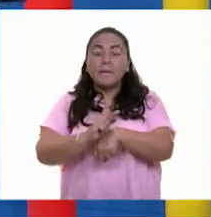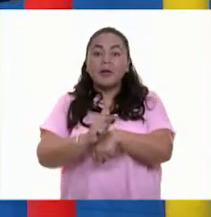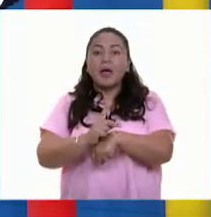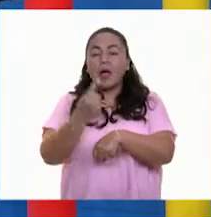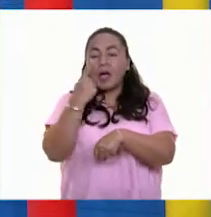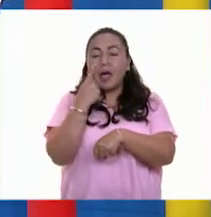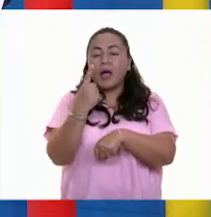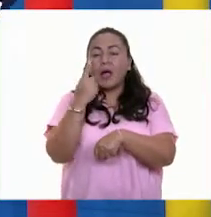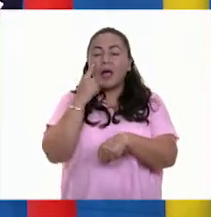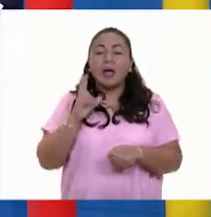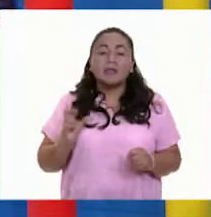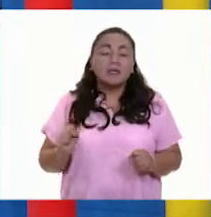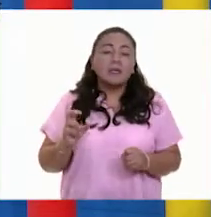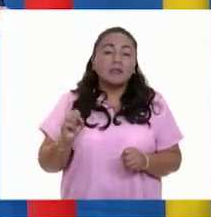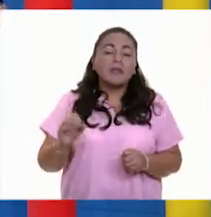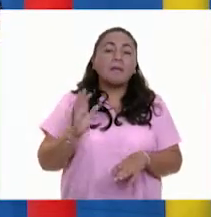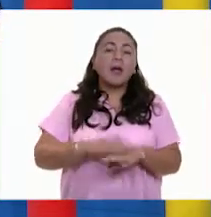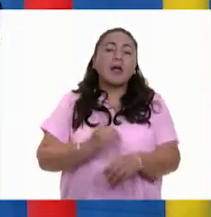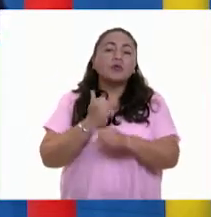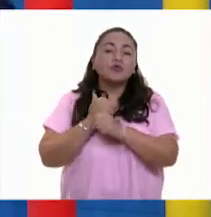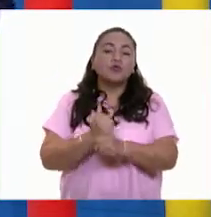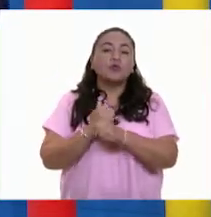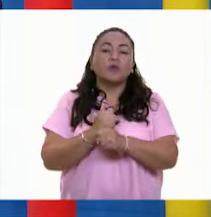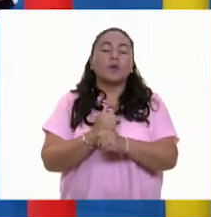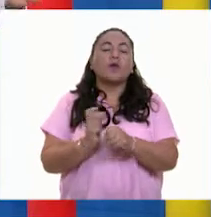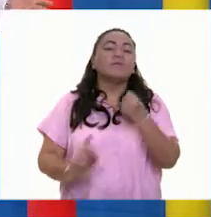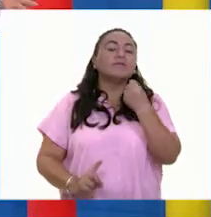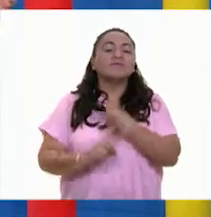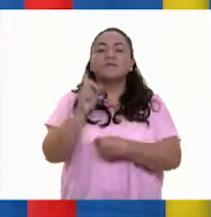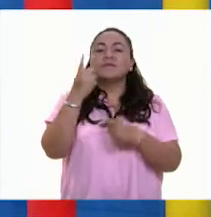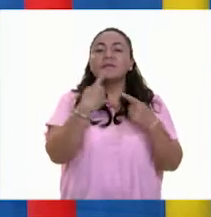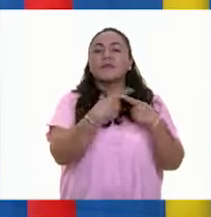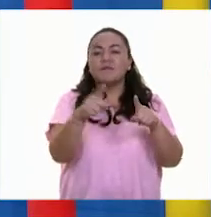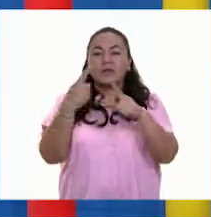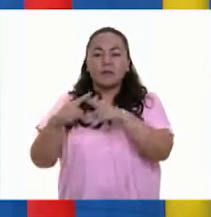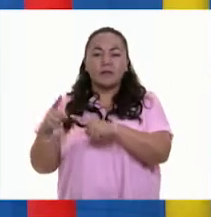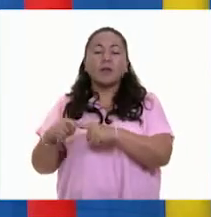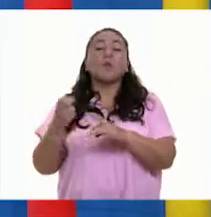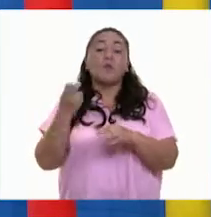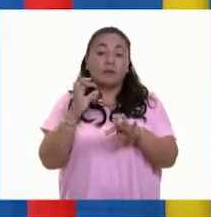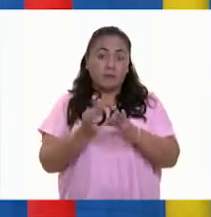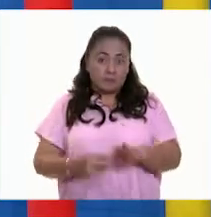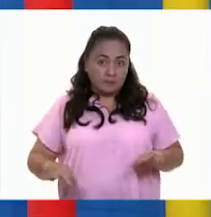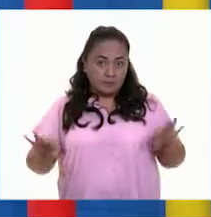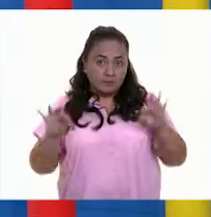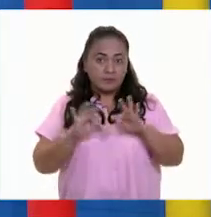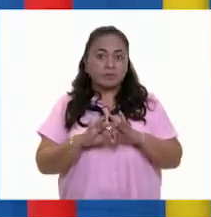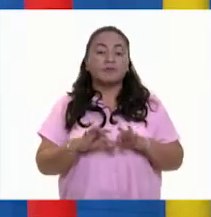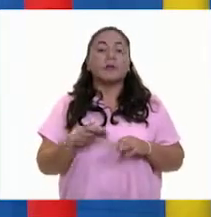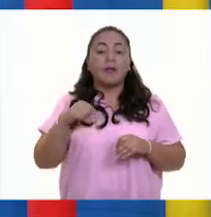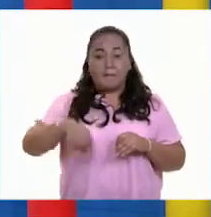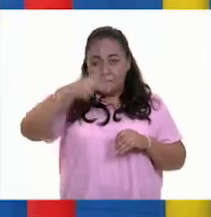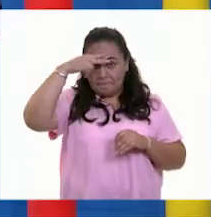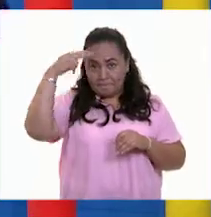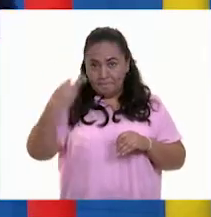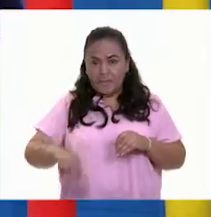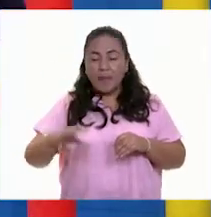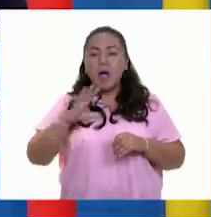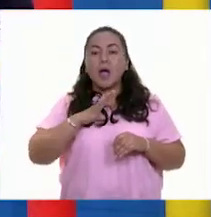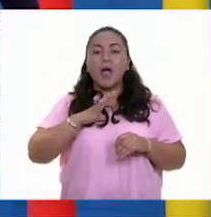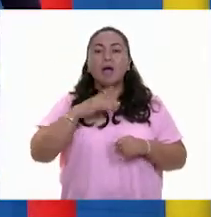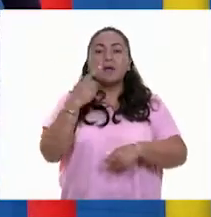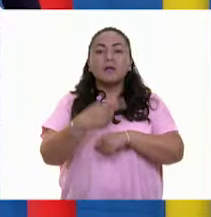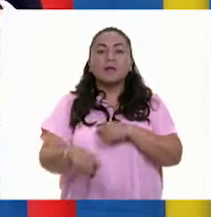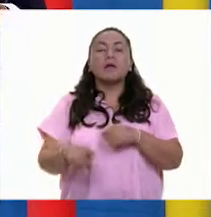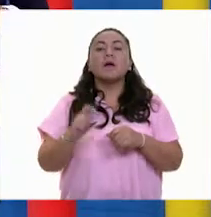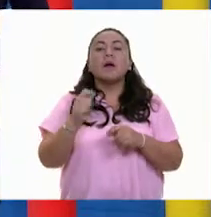con mayor frecuencia sufren de desastres de diferentes tipos. Es importante mencionar que México tiene un nivel de